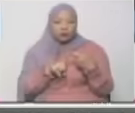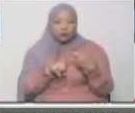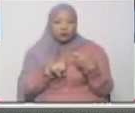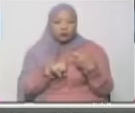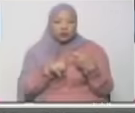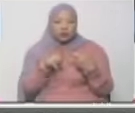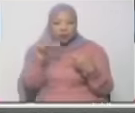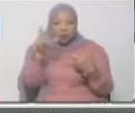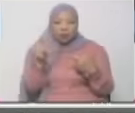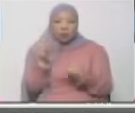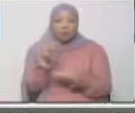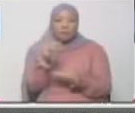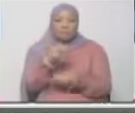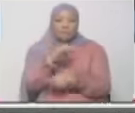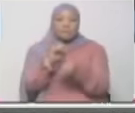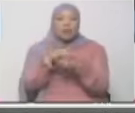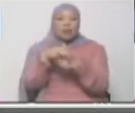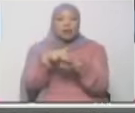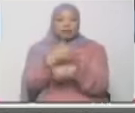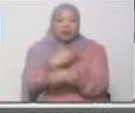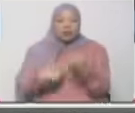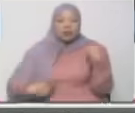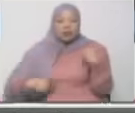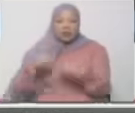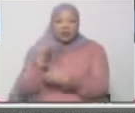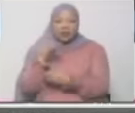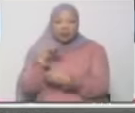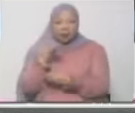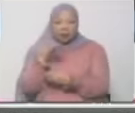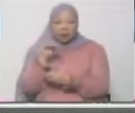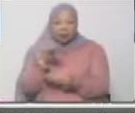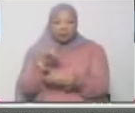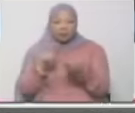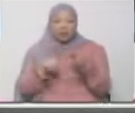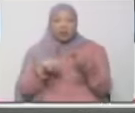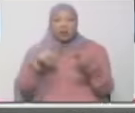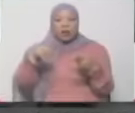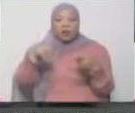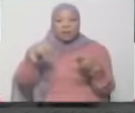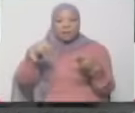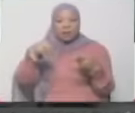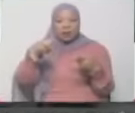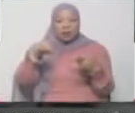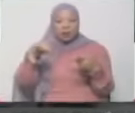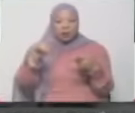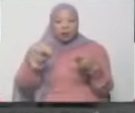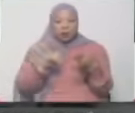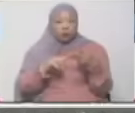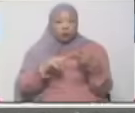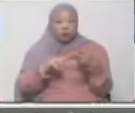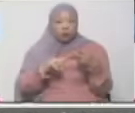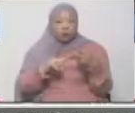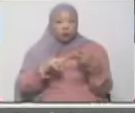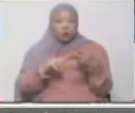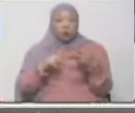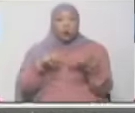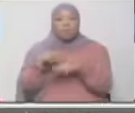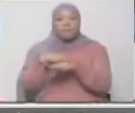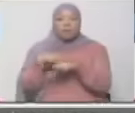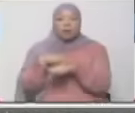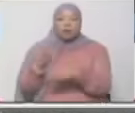Héctor, allá está Eric, Pedro, el emperador Montezuma, Gabriela.